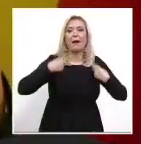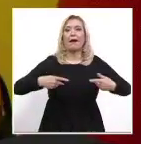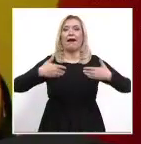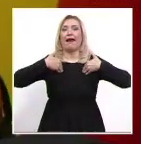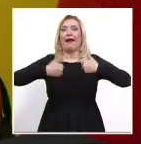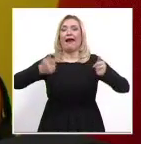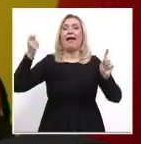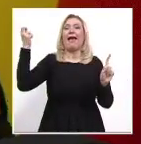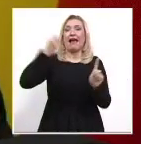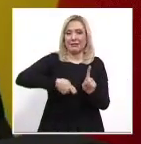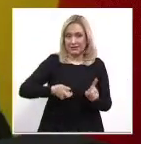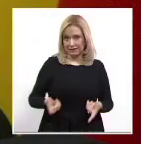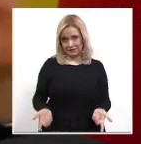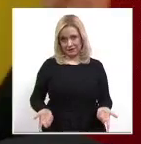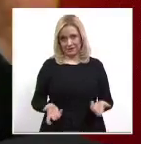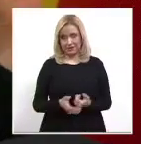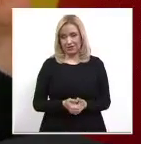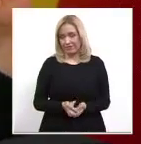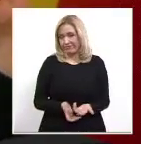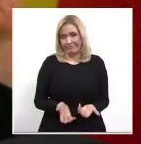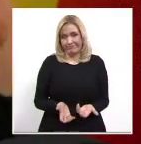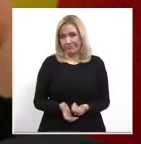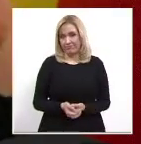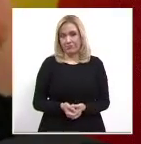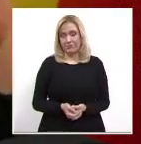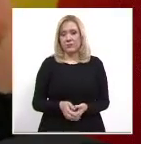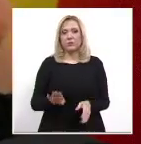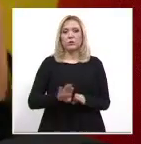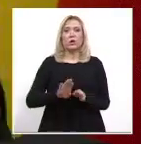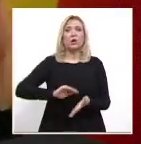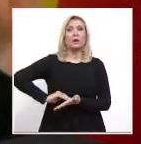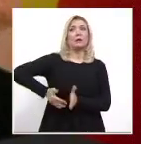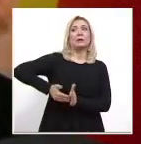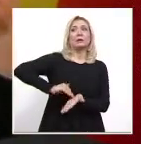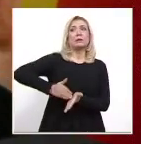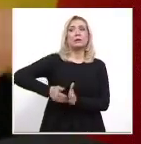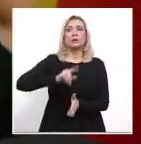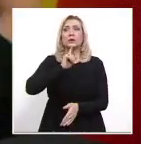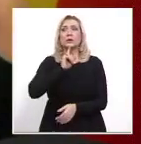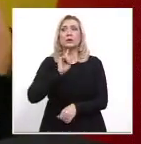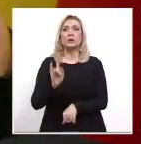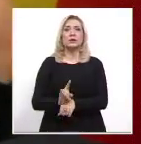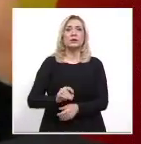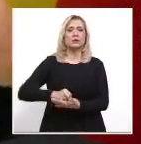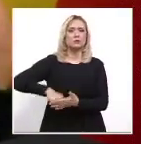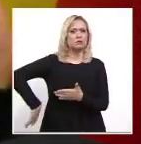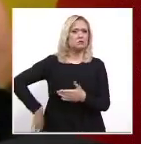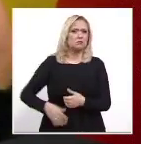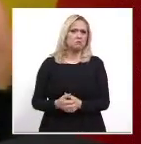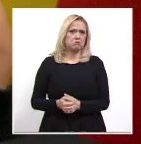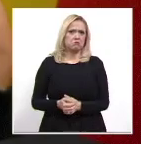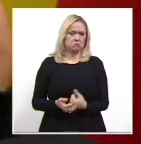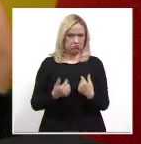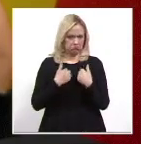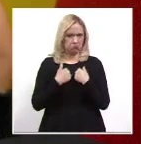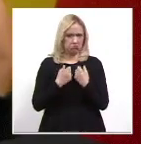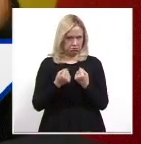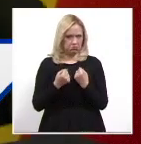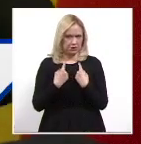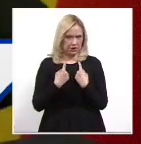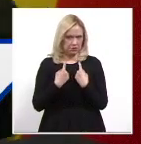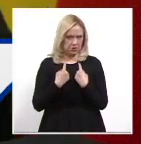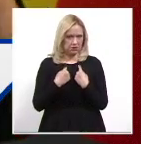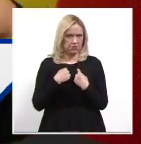La discrecionalidad está muy lejos de lo que desearíamos como gobernada, porque yo también soy